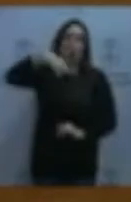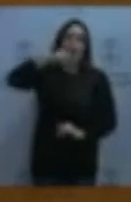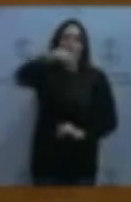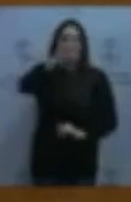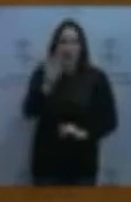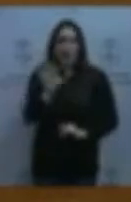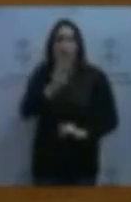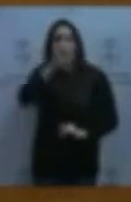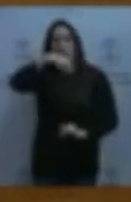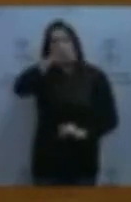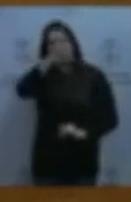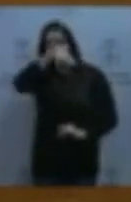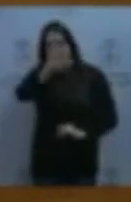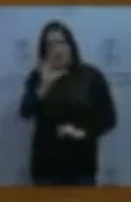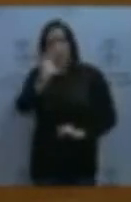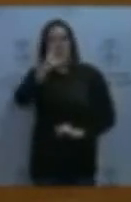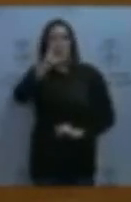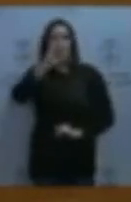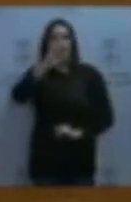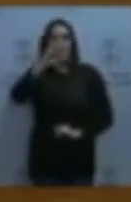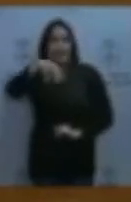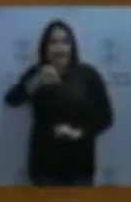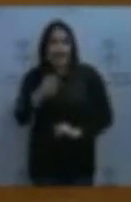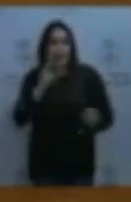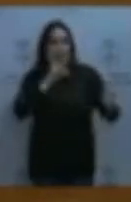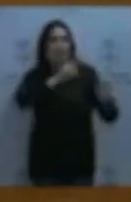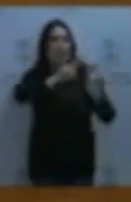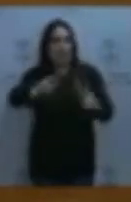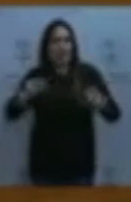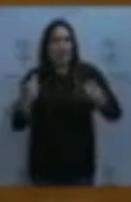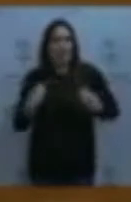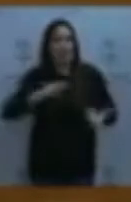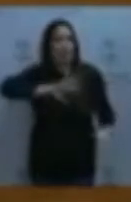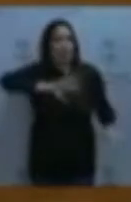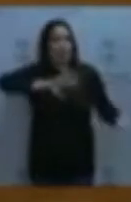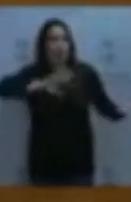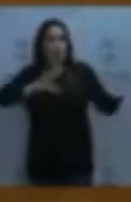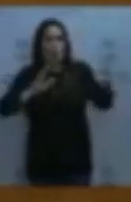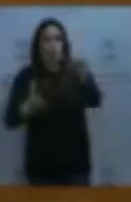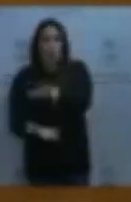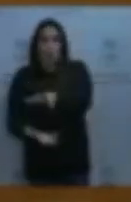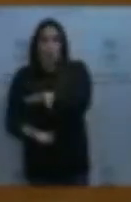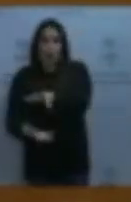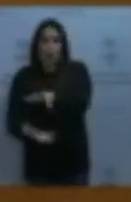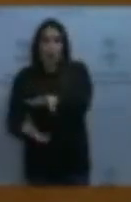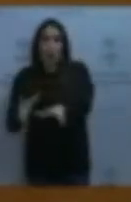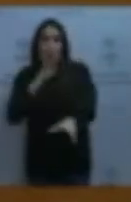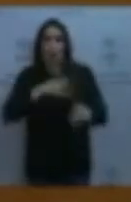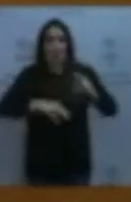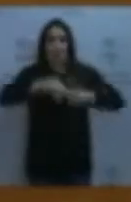Los Pontones o La Cortina vieron cómo la subida transformábase alrededor de una mega